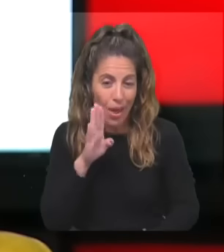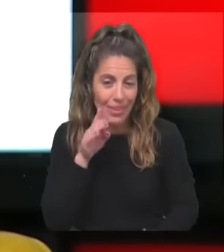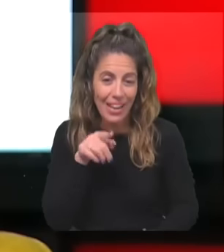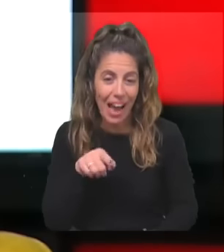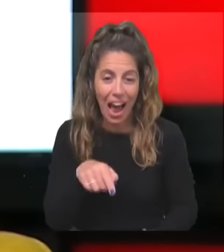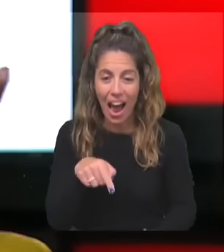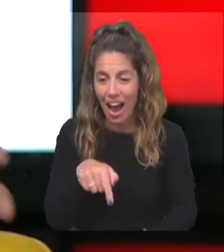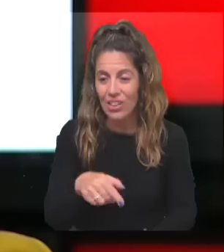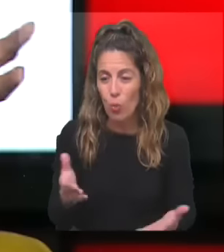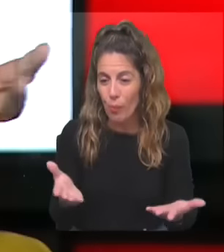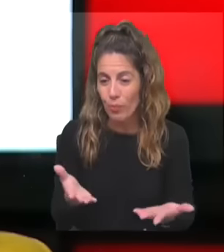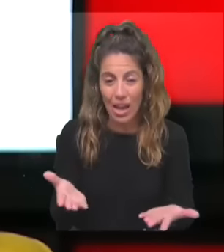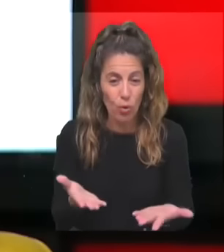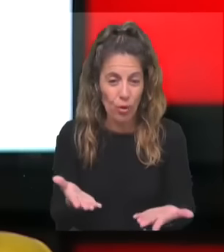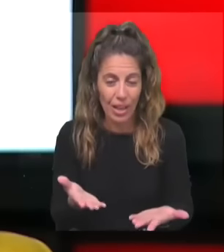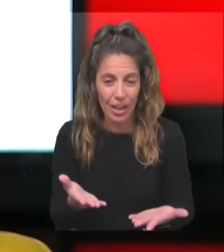¿no? Hay incluso material, ahora pasan